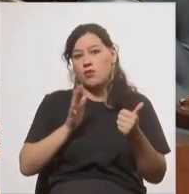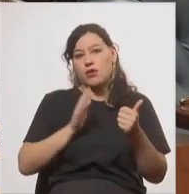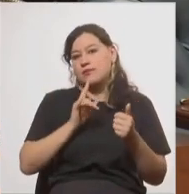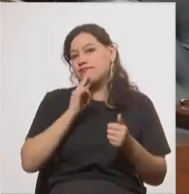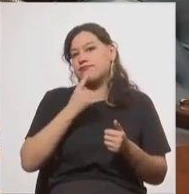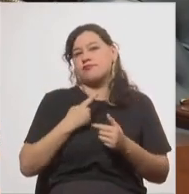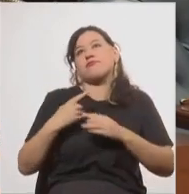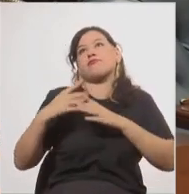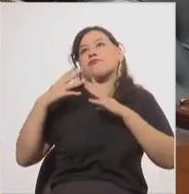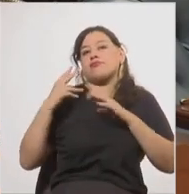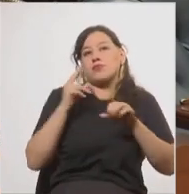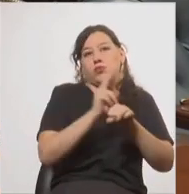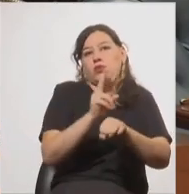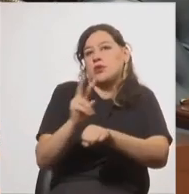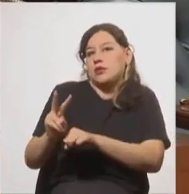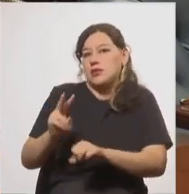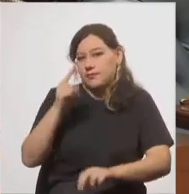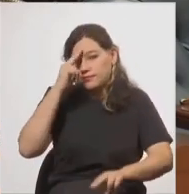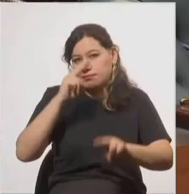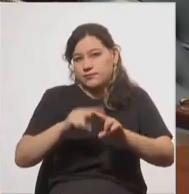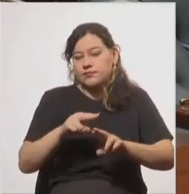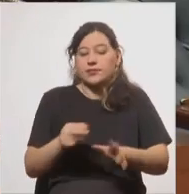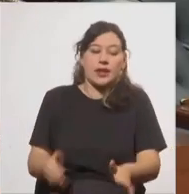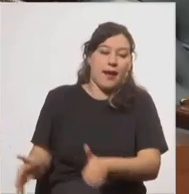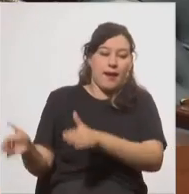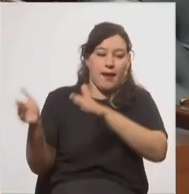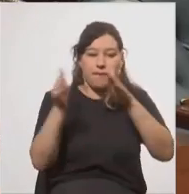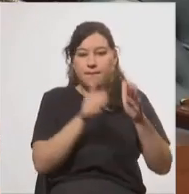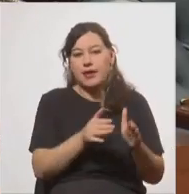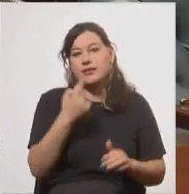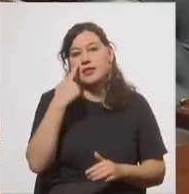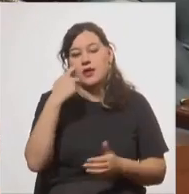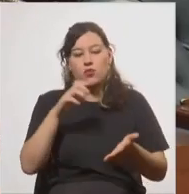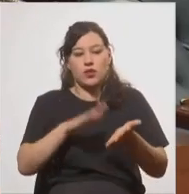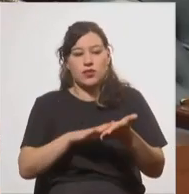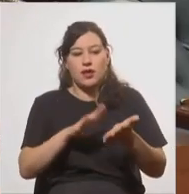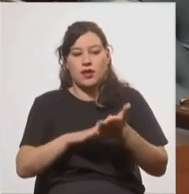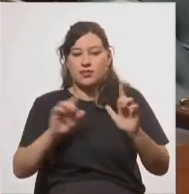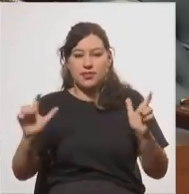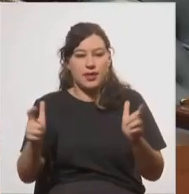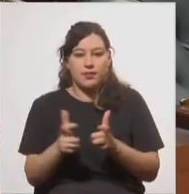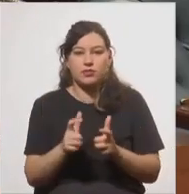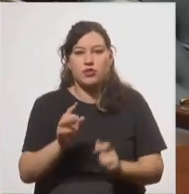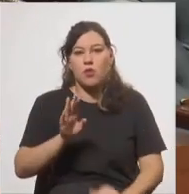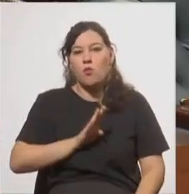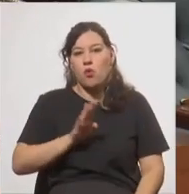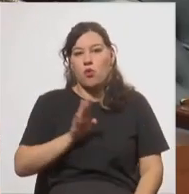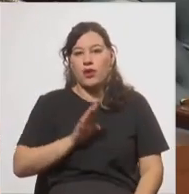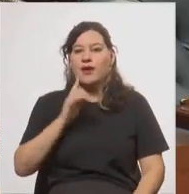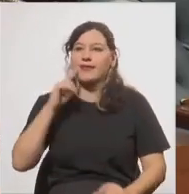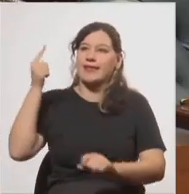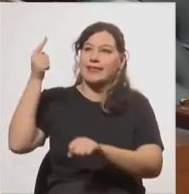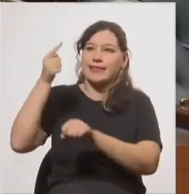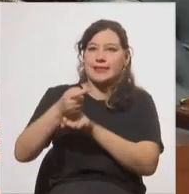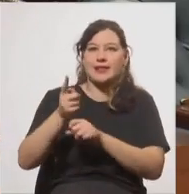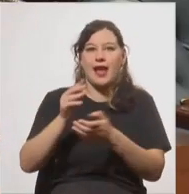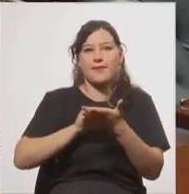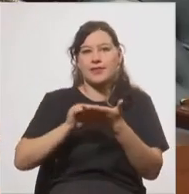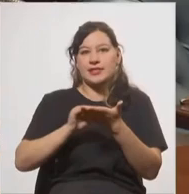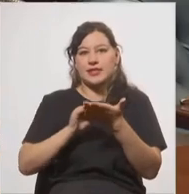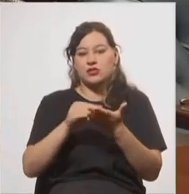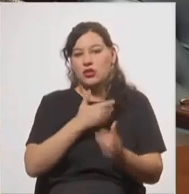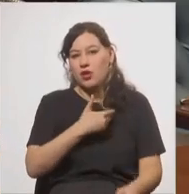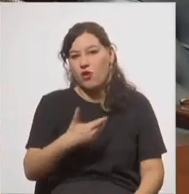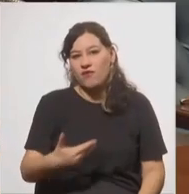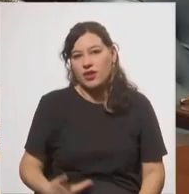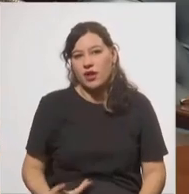trabajo. También, en otro plano, se constata una disminución de mujeres en los lugares de decisión en la administración pública,